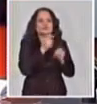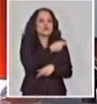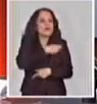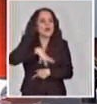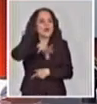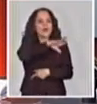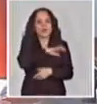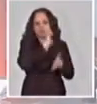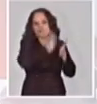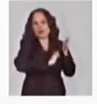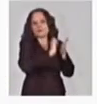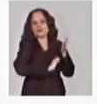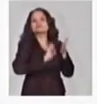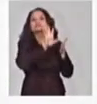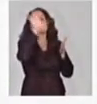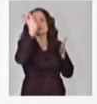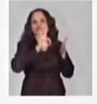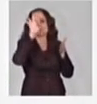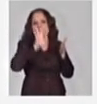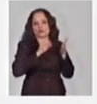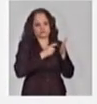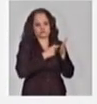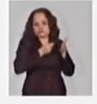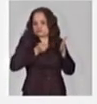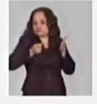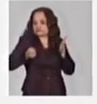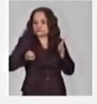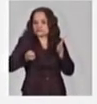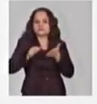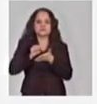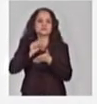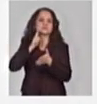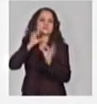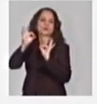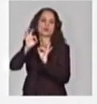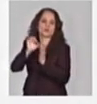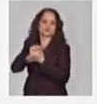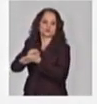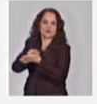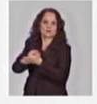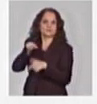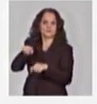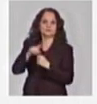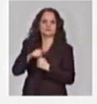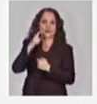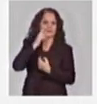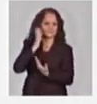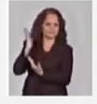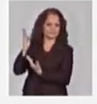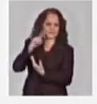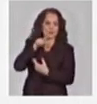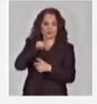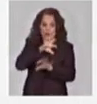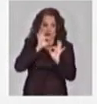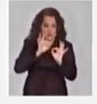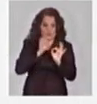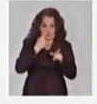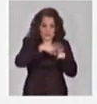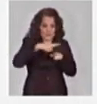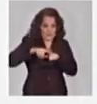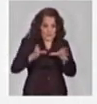hay una cuentecita muy sencilla. La canasta cuesta 1.528 por 1.3,